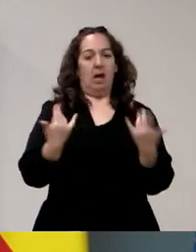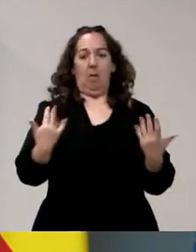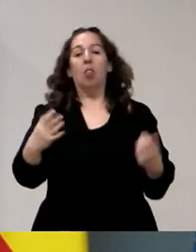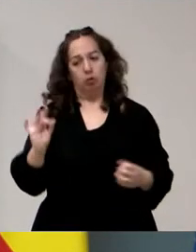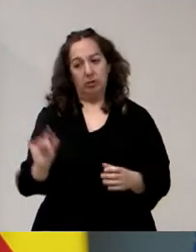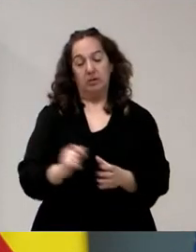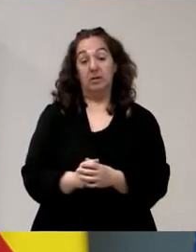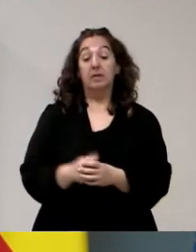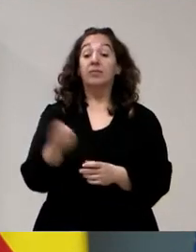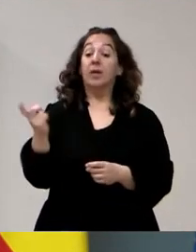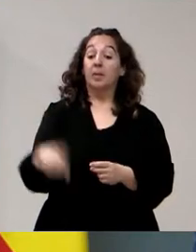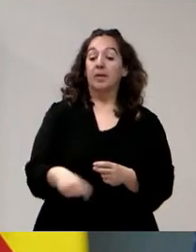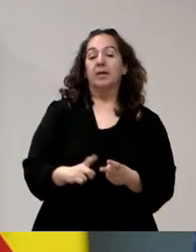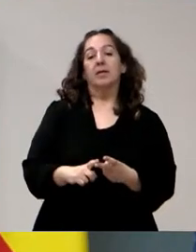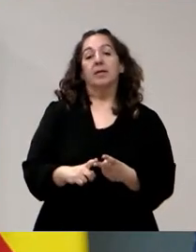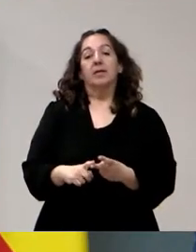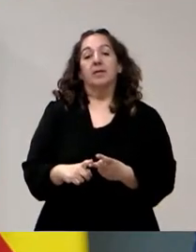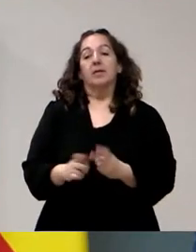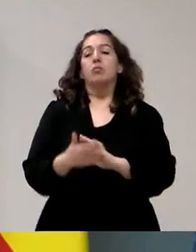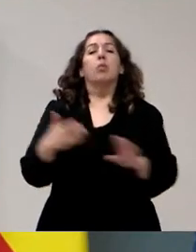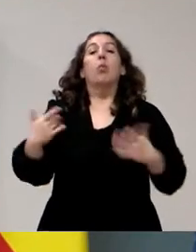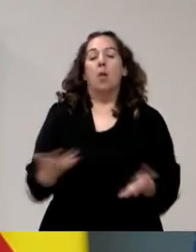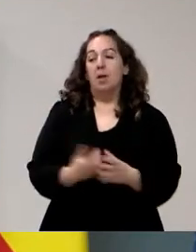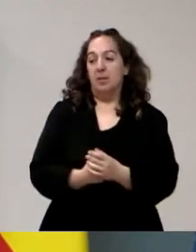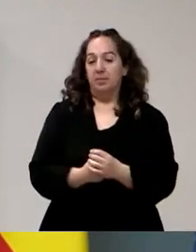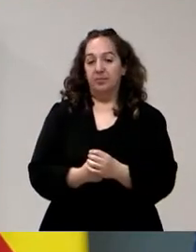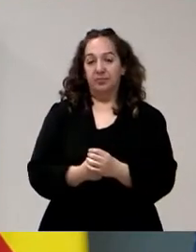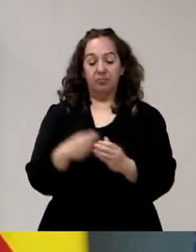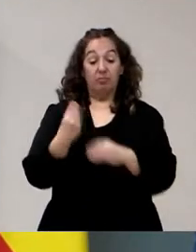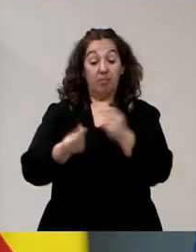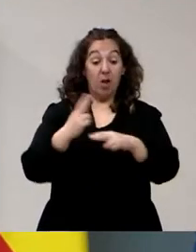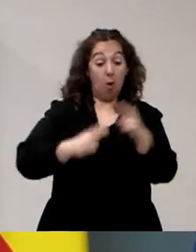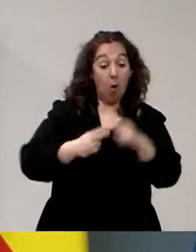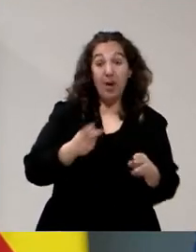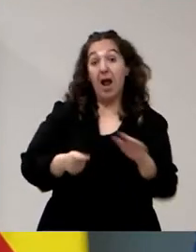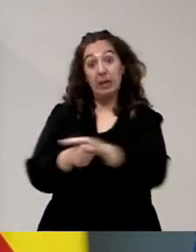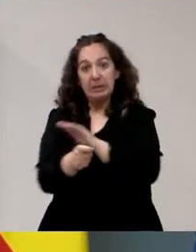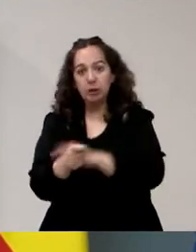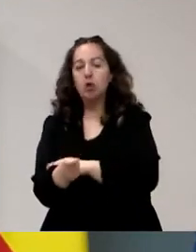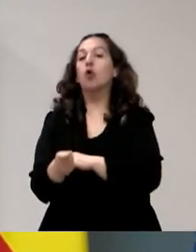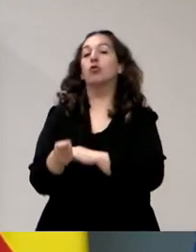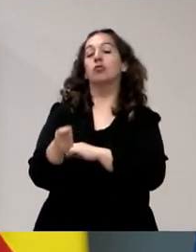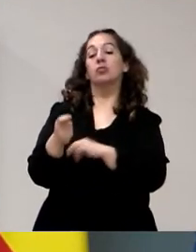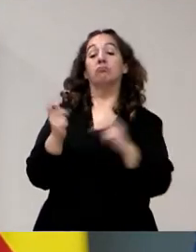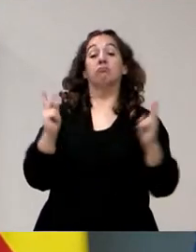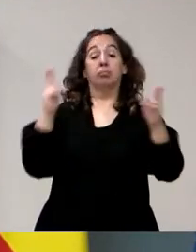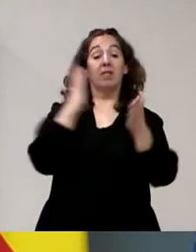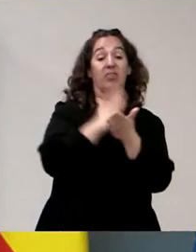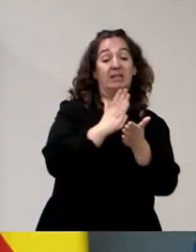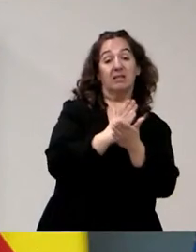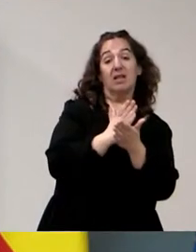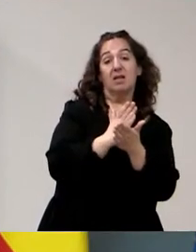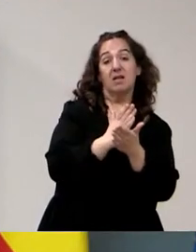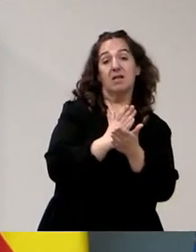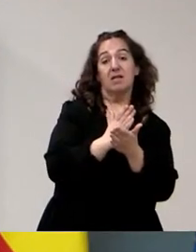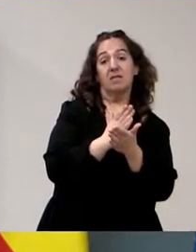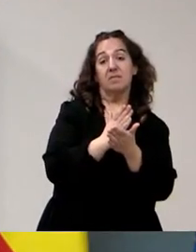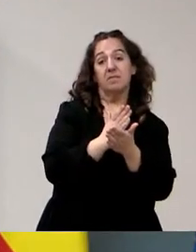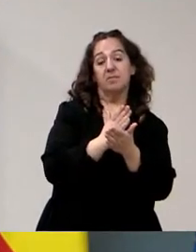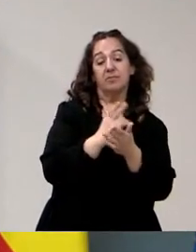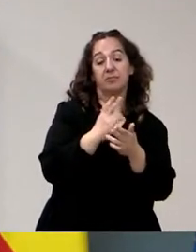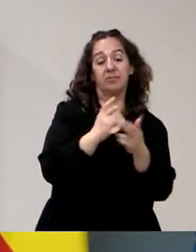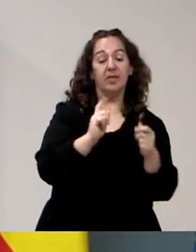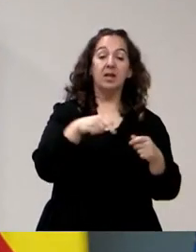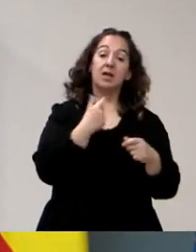H eh se va a acelerar el ritmo de ejecución y el ritmo de inversión de los tramos comprendidos entre eh